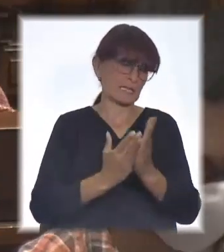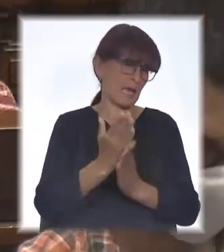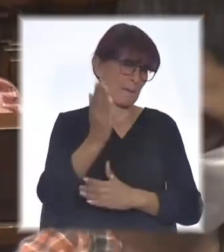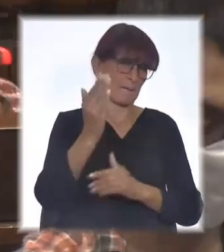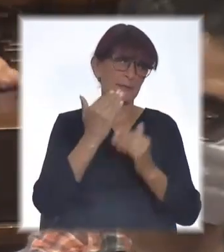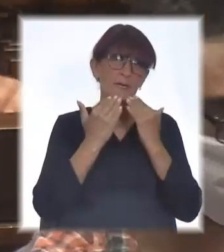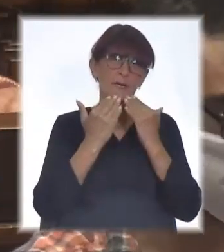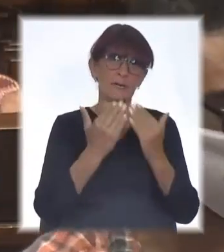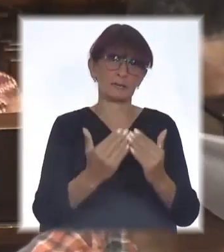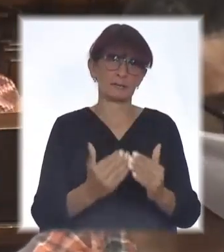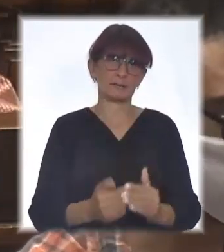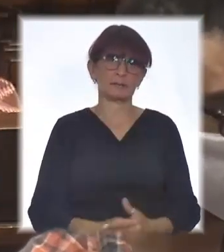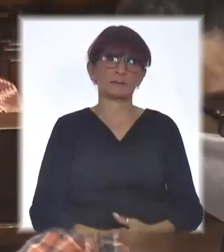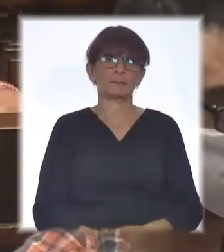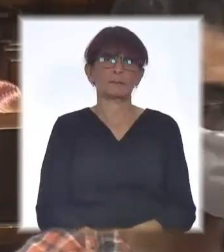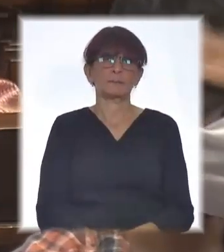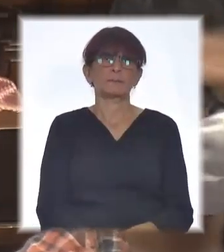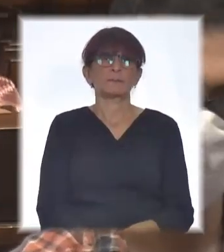gracias